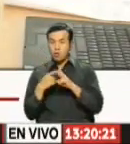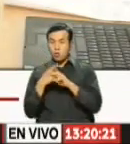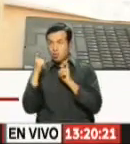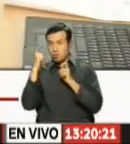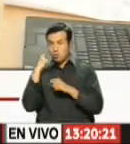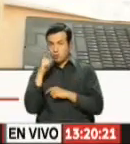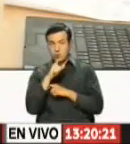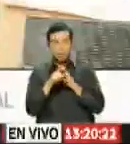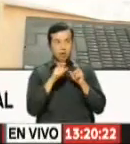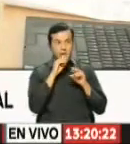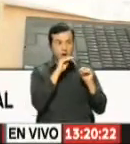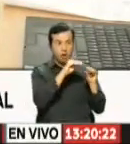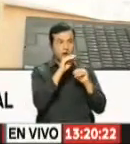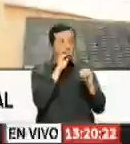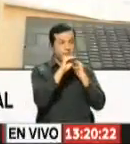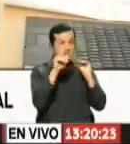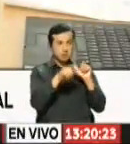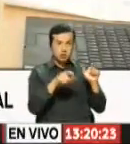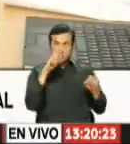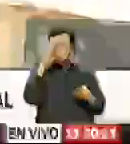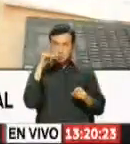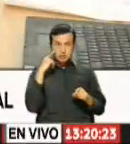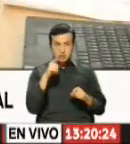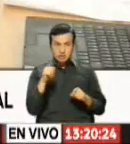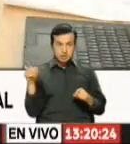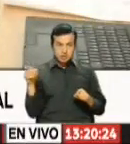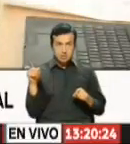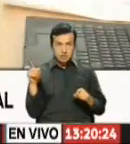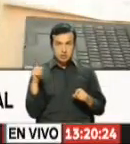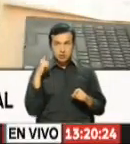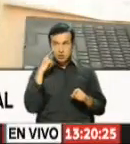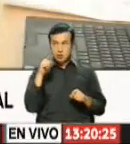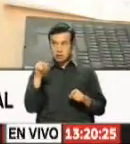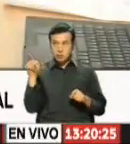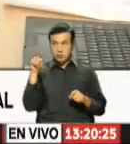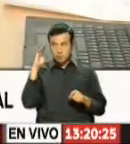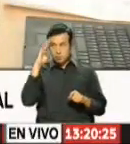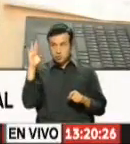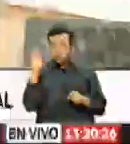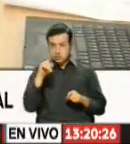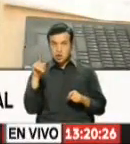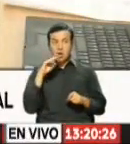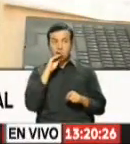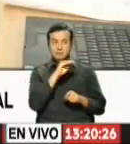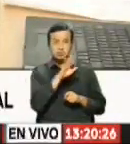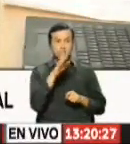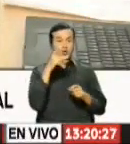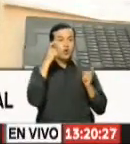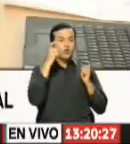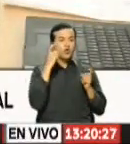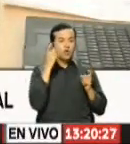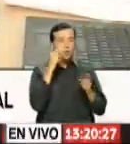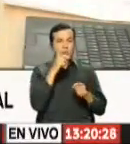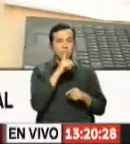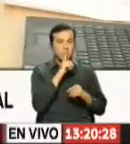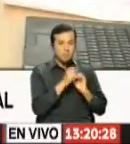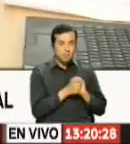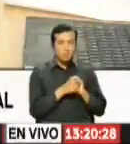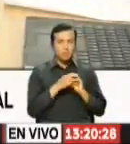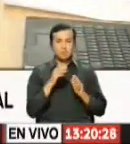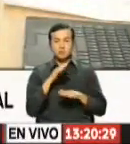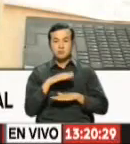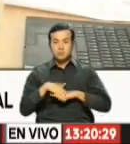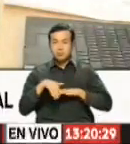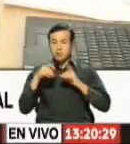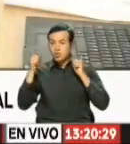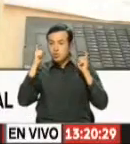operadoras de transporte, en algunos casos con quienes planificamos estos operativos, y esto permite que en muchas de las ocasiones cuando se ejecutan